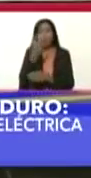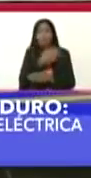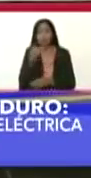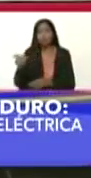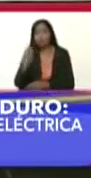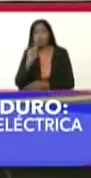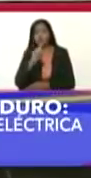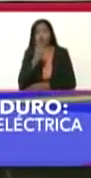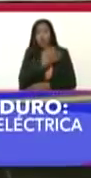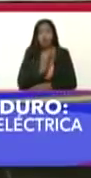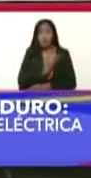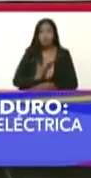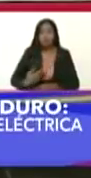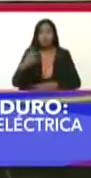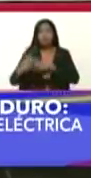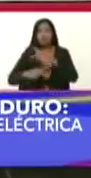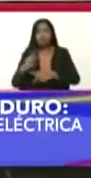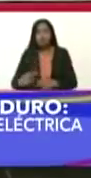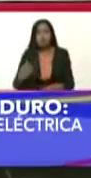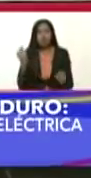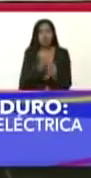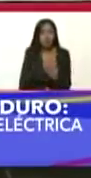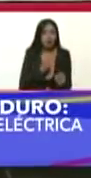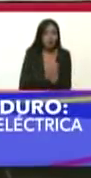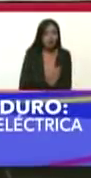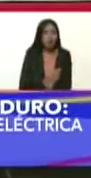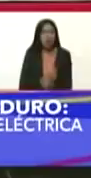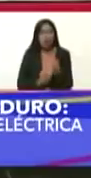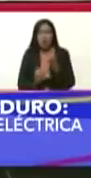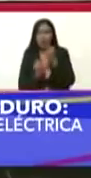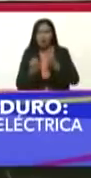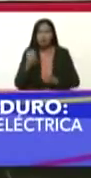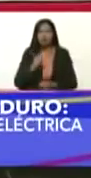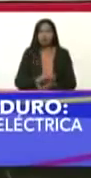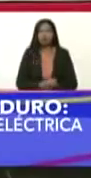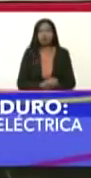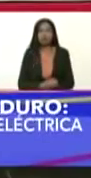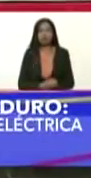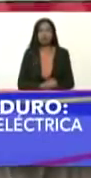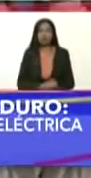Presidente productivo, obrero en las bases. Es así.